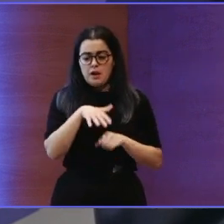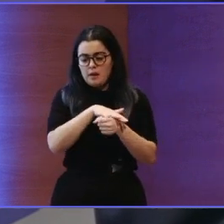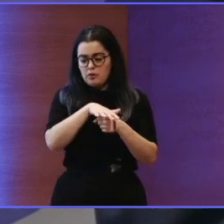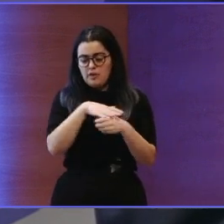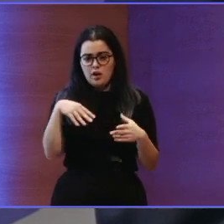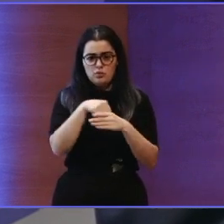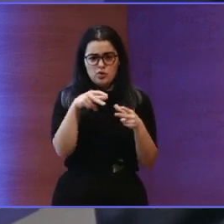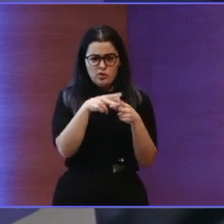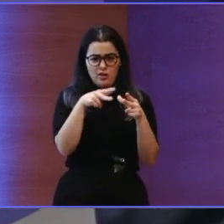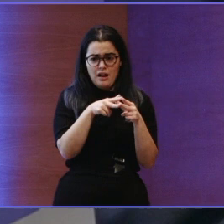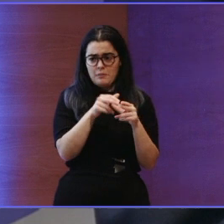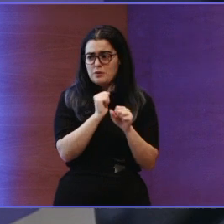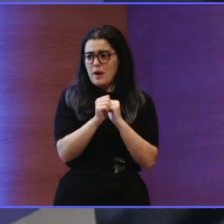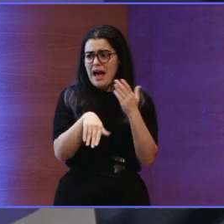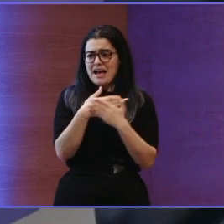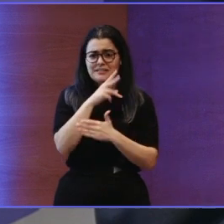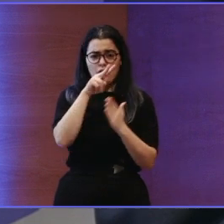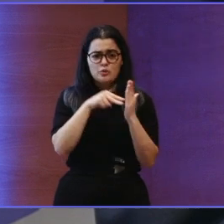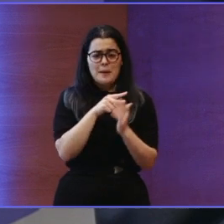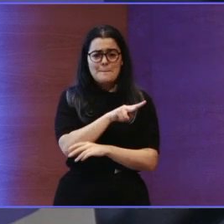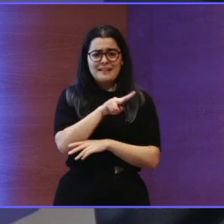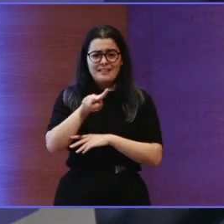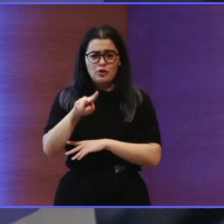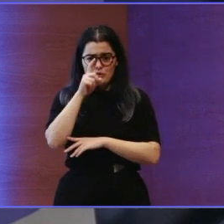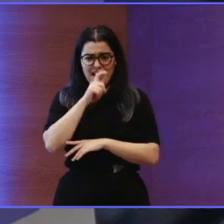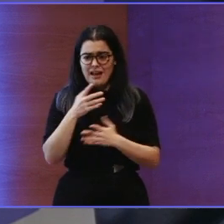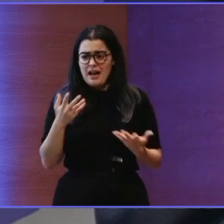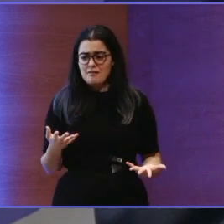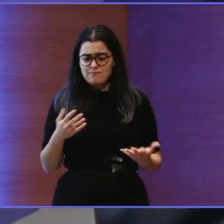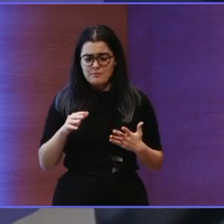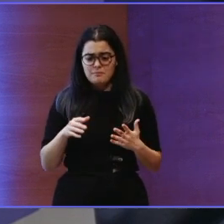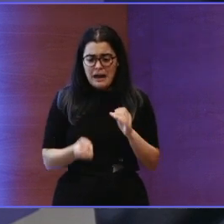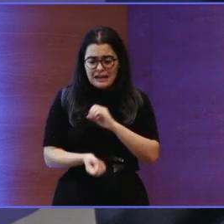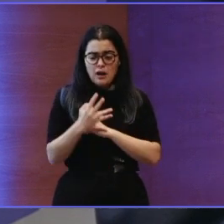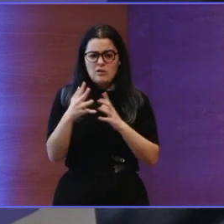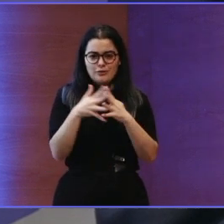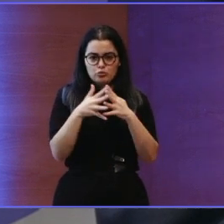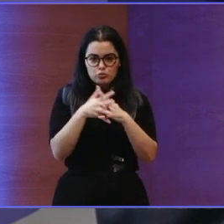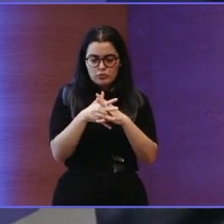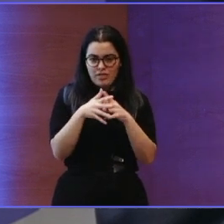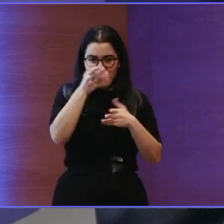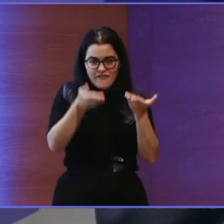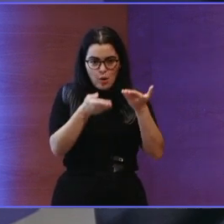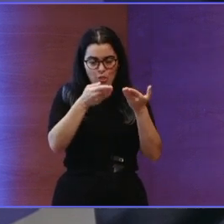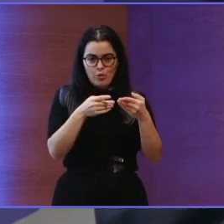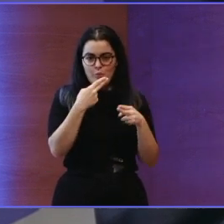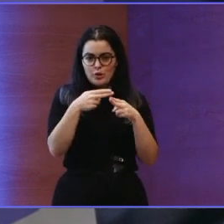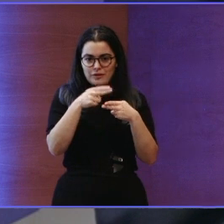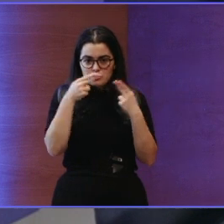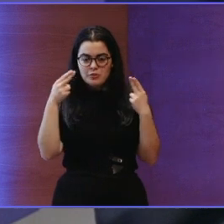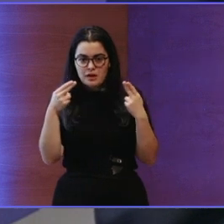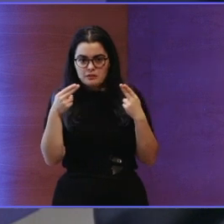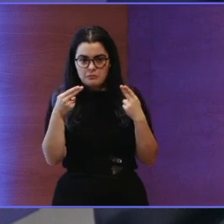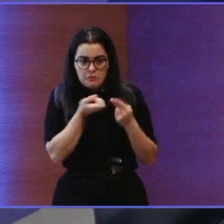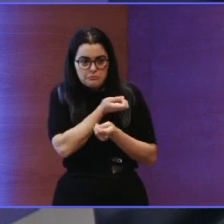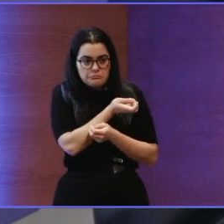social hemos esperado prácticamente hasta el 2022 para generar una mínima estructura de evaluación de las políticas públicas el resto se